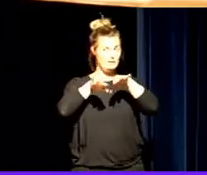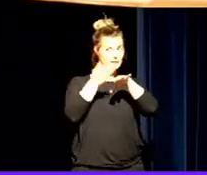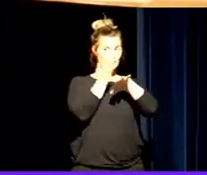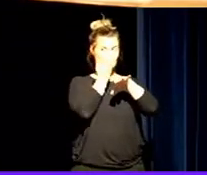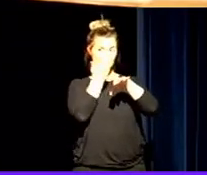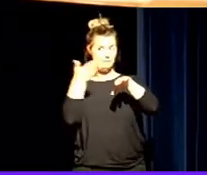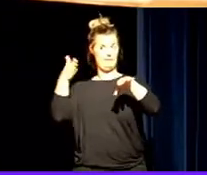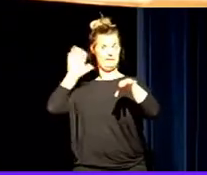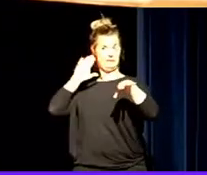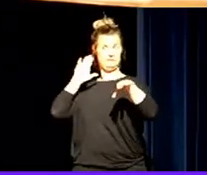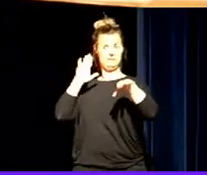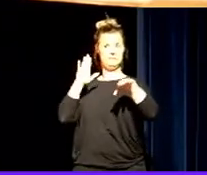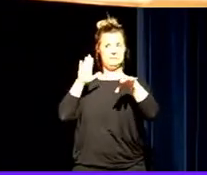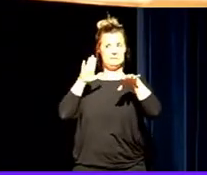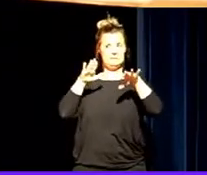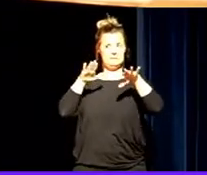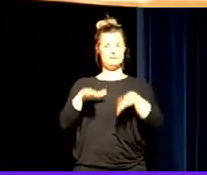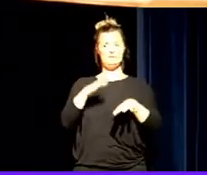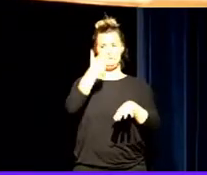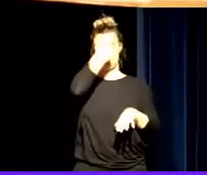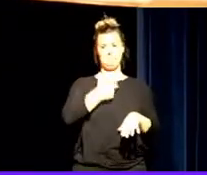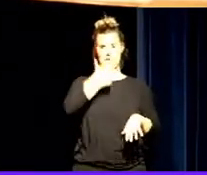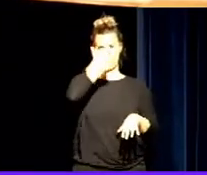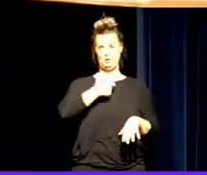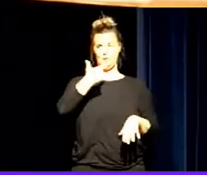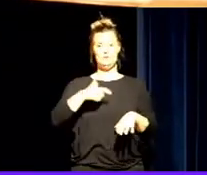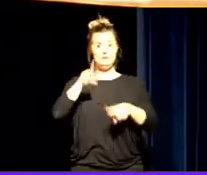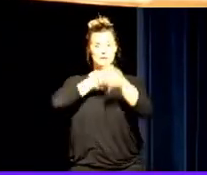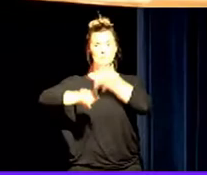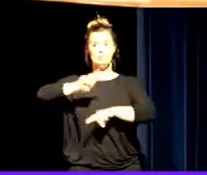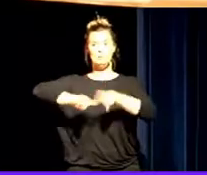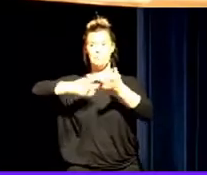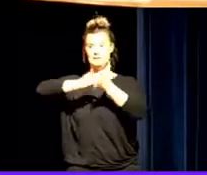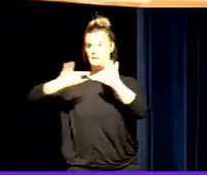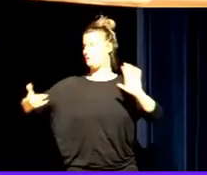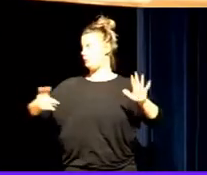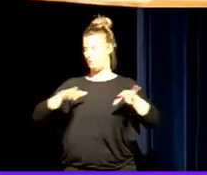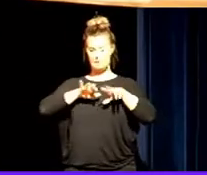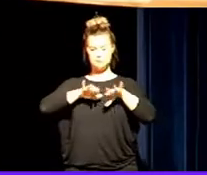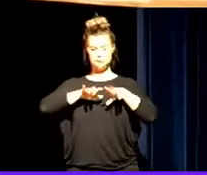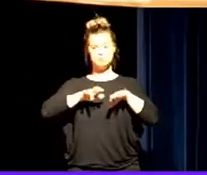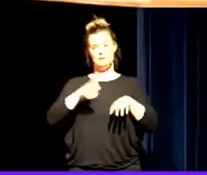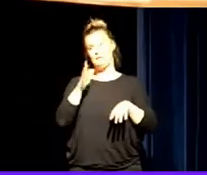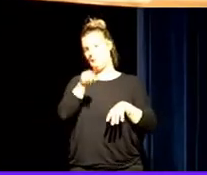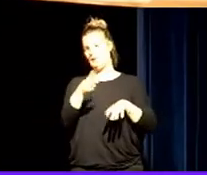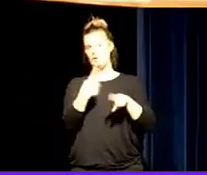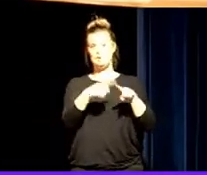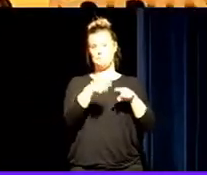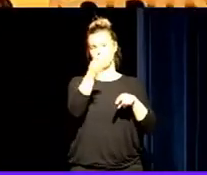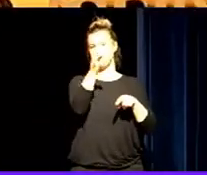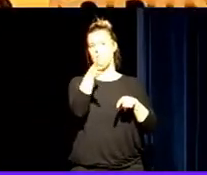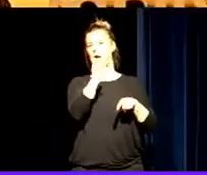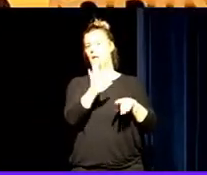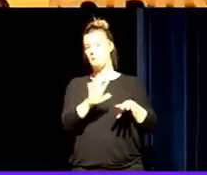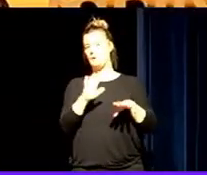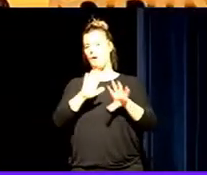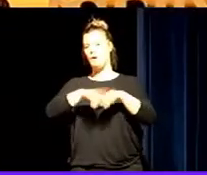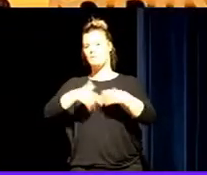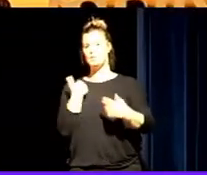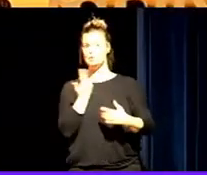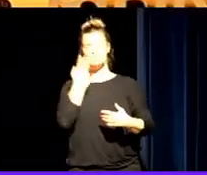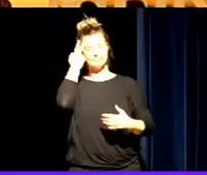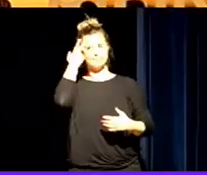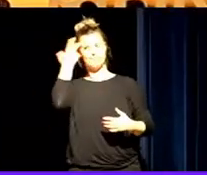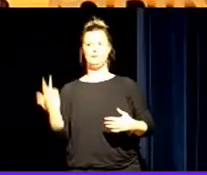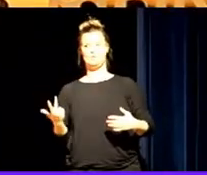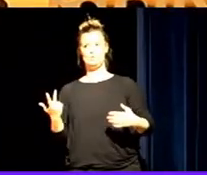están las personas, ¿no? Y que el problema que tiene la tecnología, que tiene cosas estupendas, es que nos desconectamos